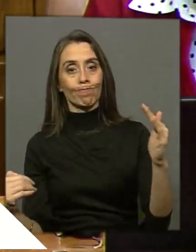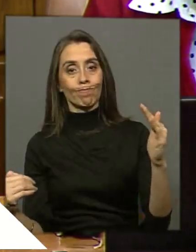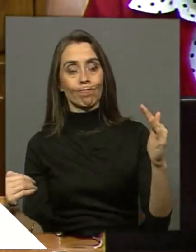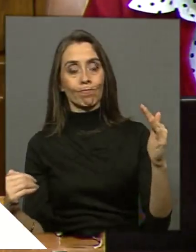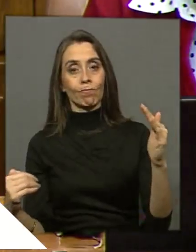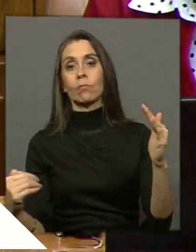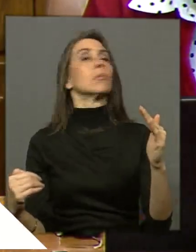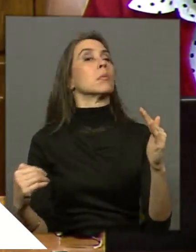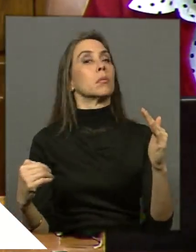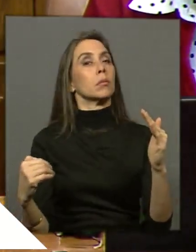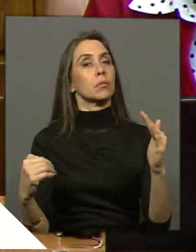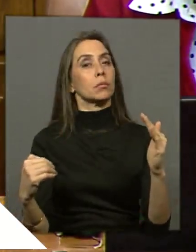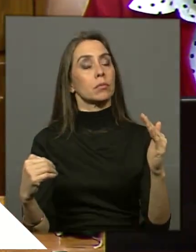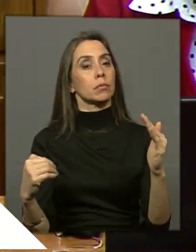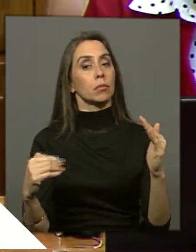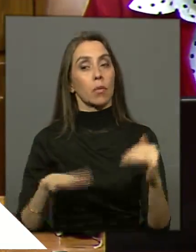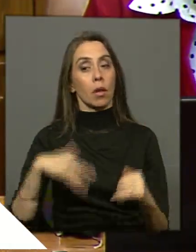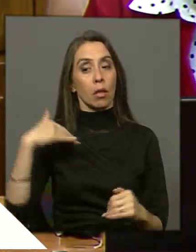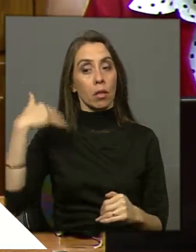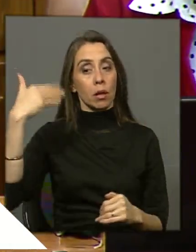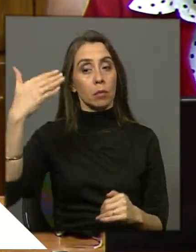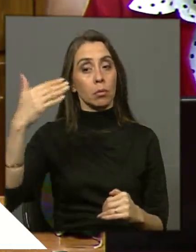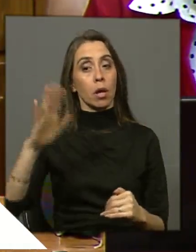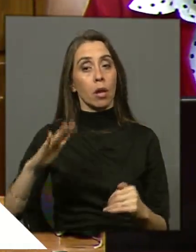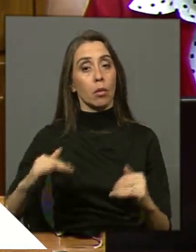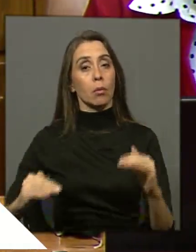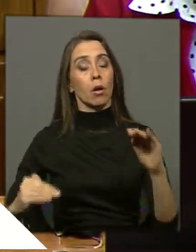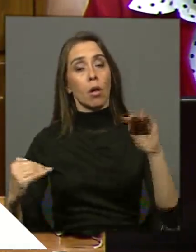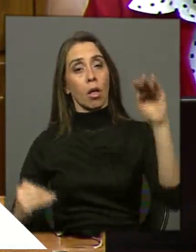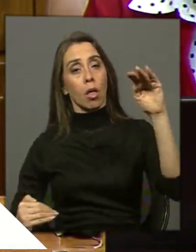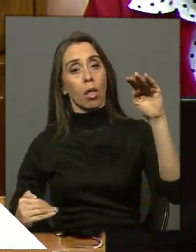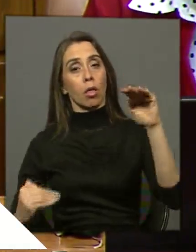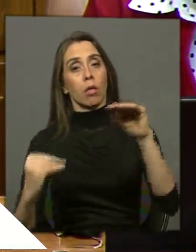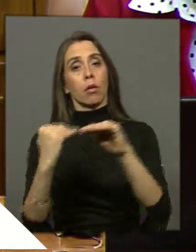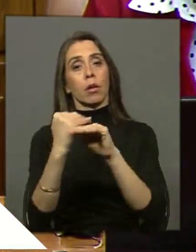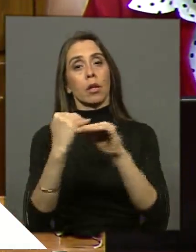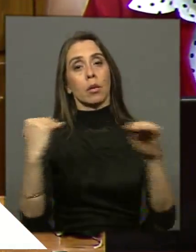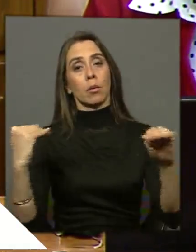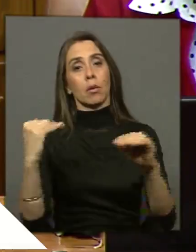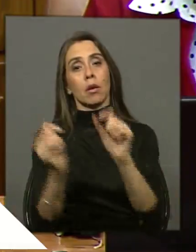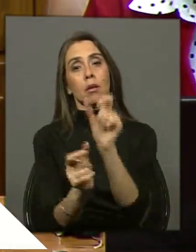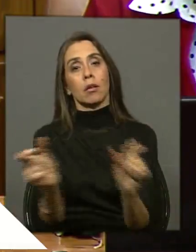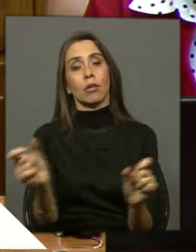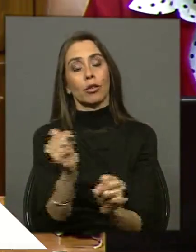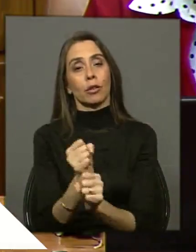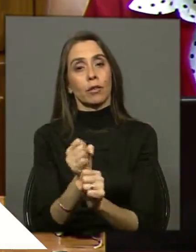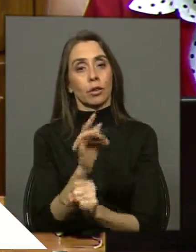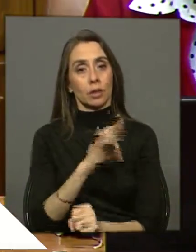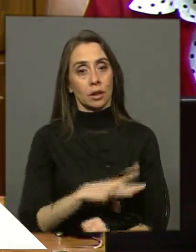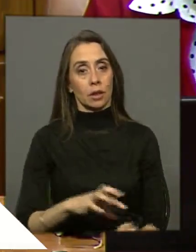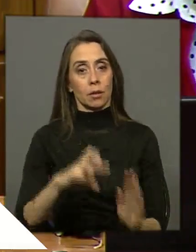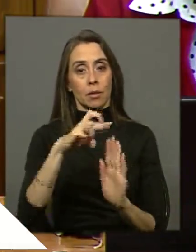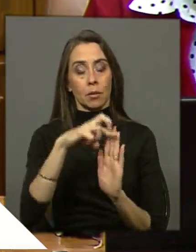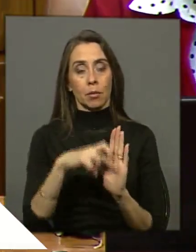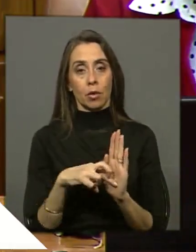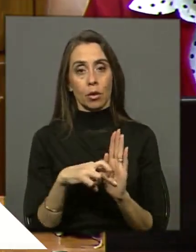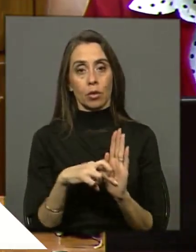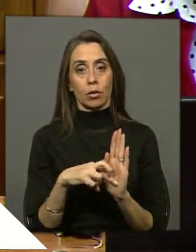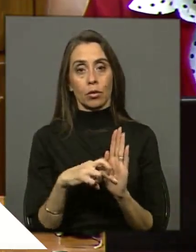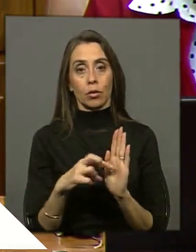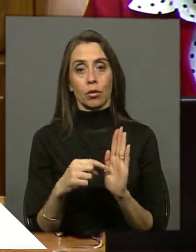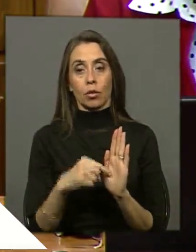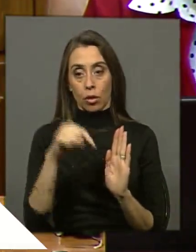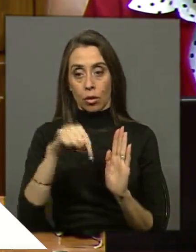minuto provocará la equidad que deben tener los trabajadores chilenos. El proyecto de hoy